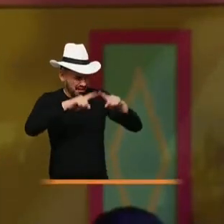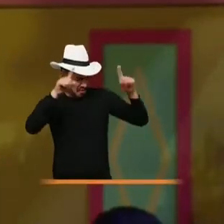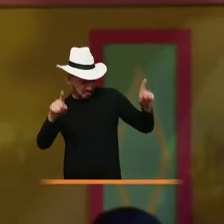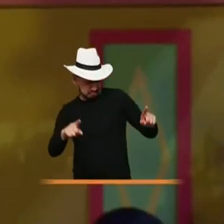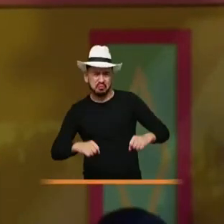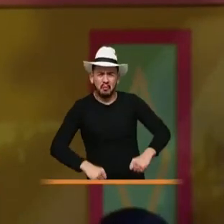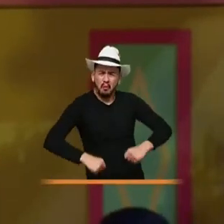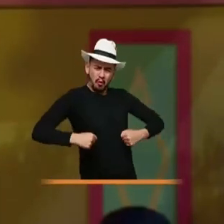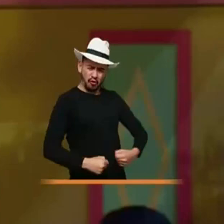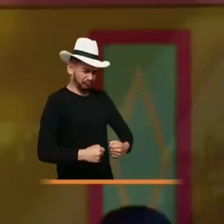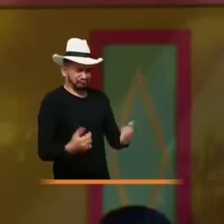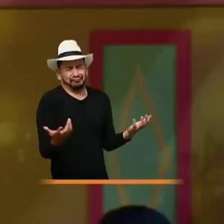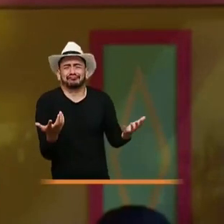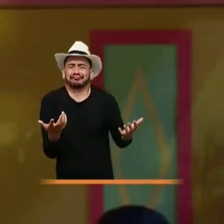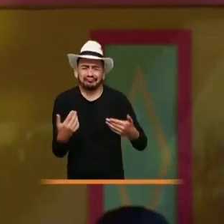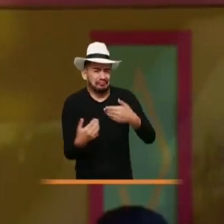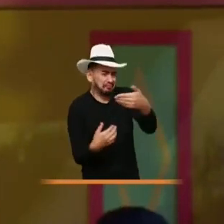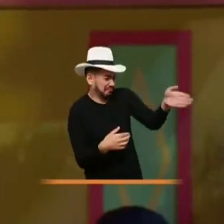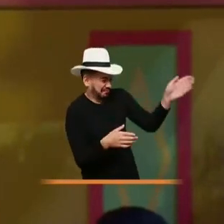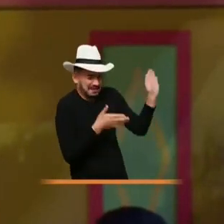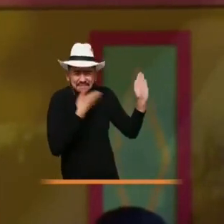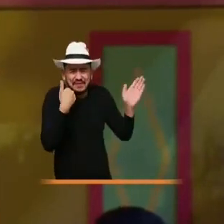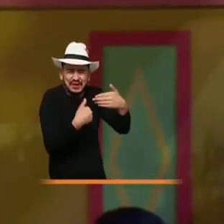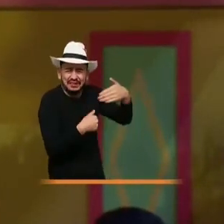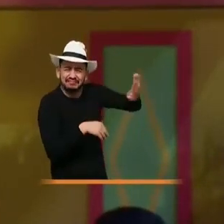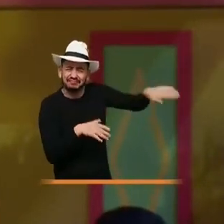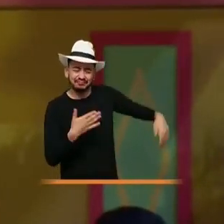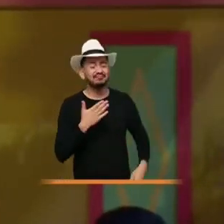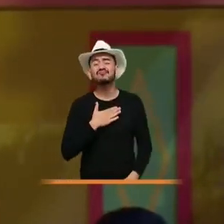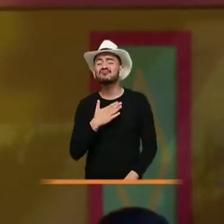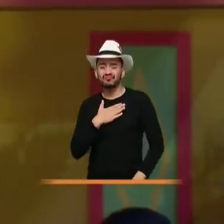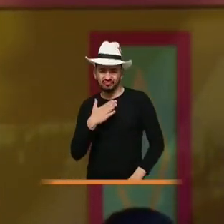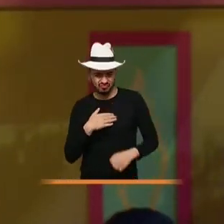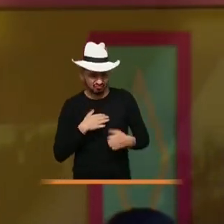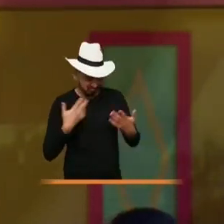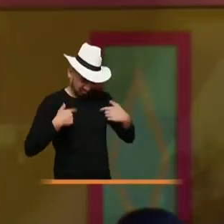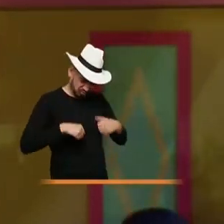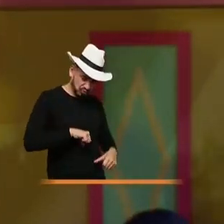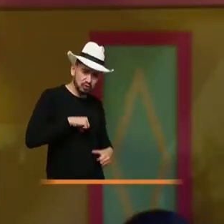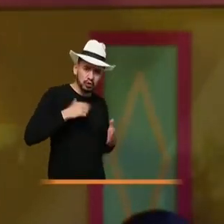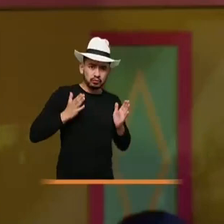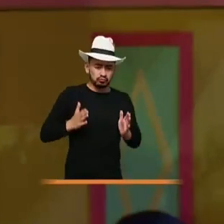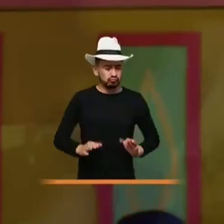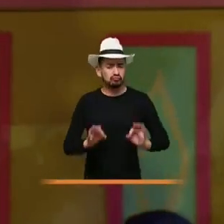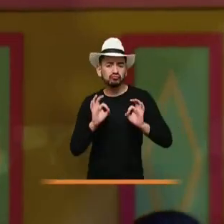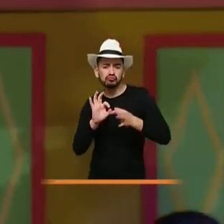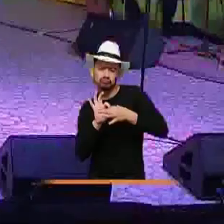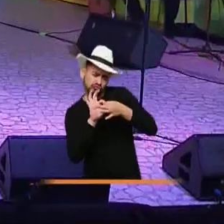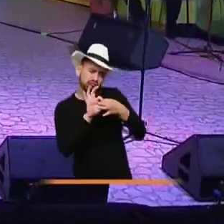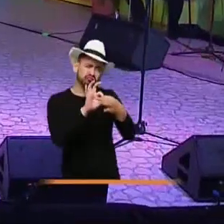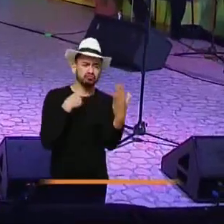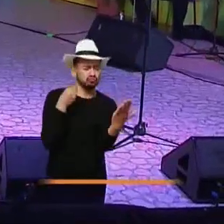gas el programa que me lápiz no me da para echarlo en el pentagrama